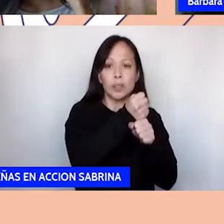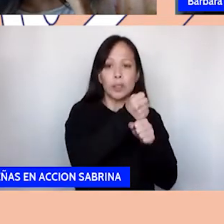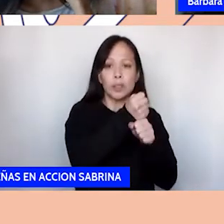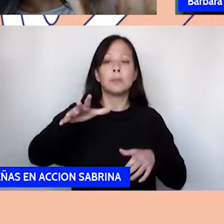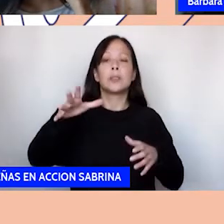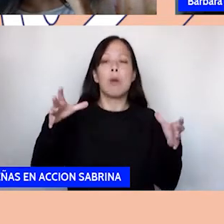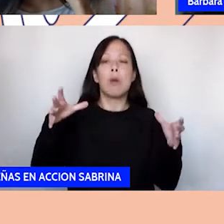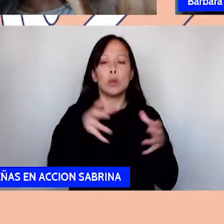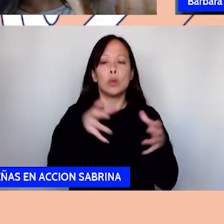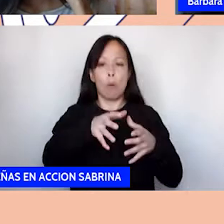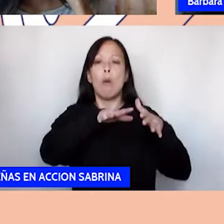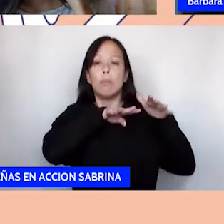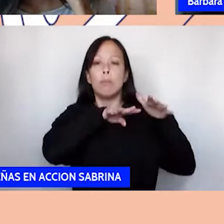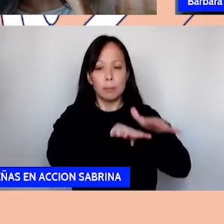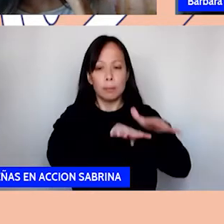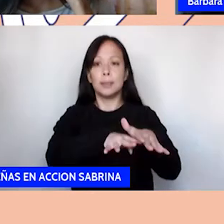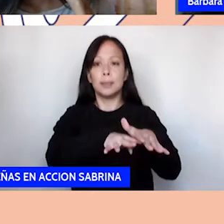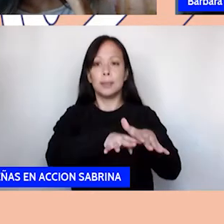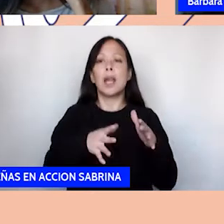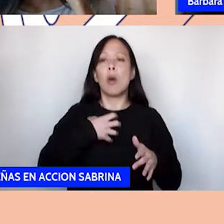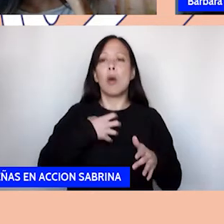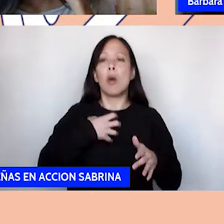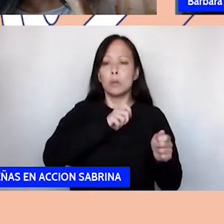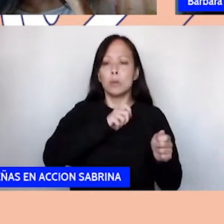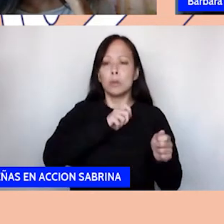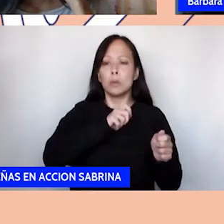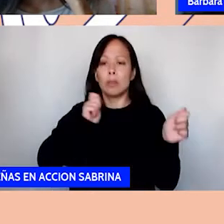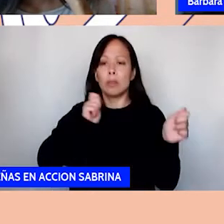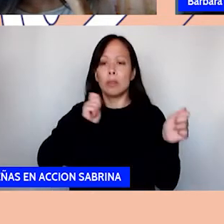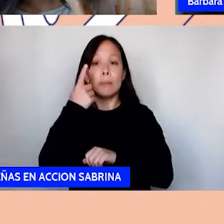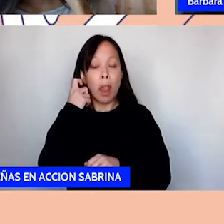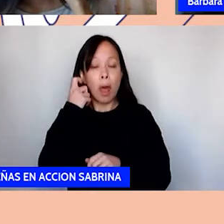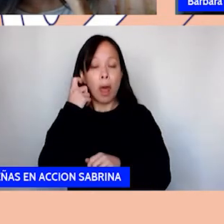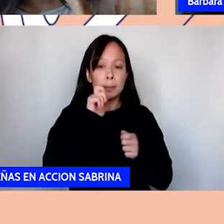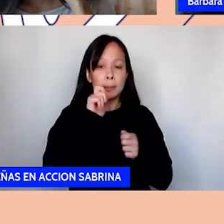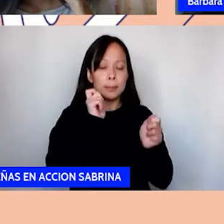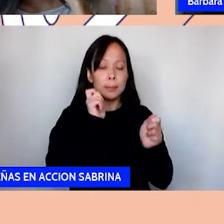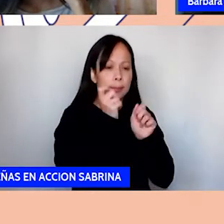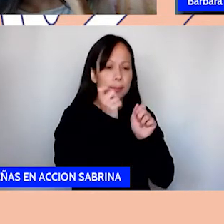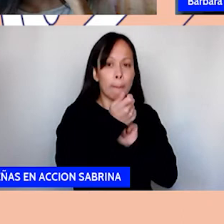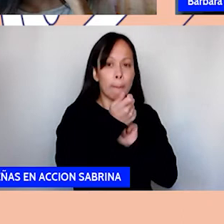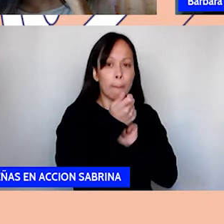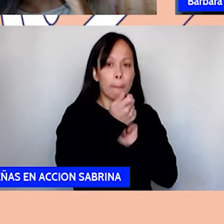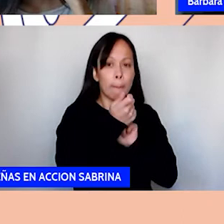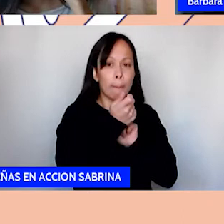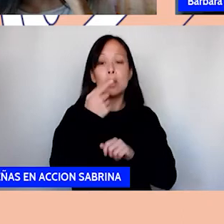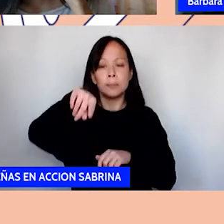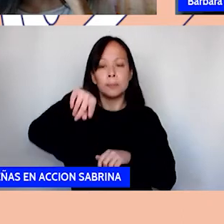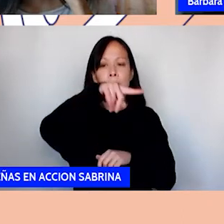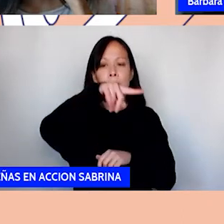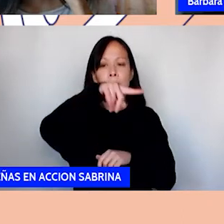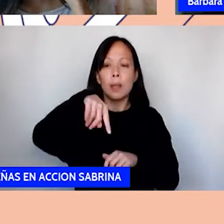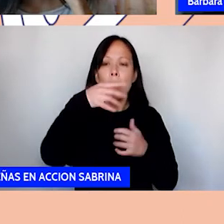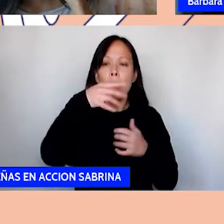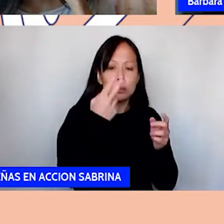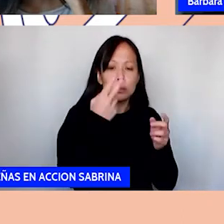realidades, pero pocos saben de ellas. Y lo que tiene, esto tiene consecuencias tremendas, sobre todo porque lo están haciendo con recursos